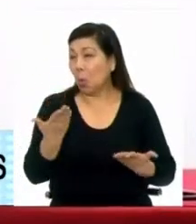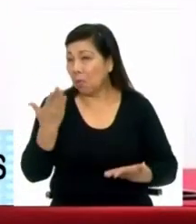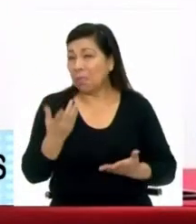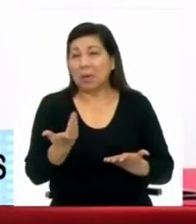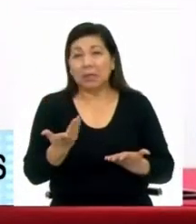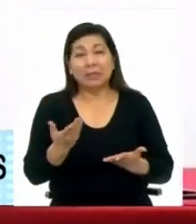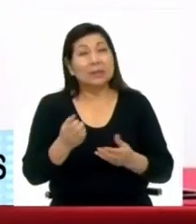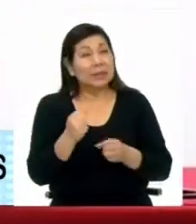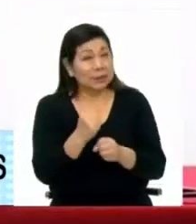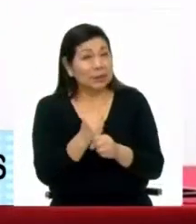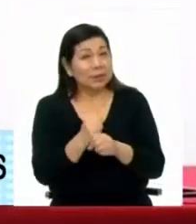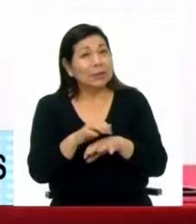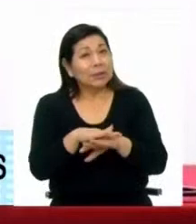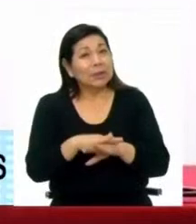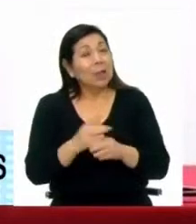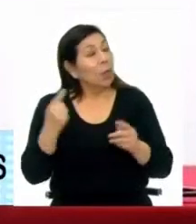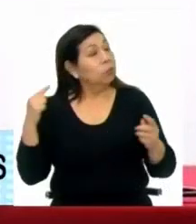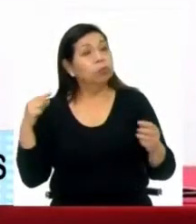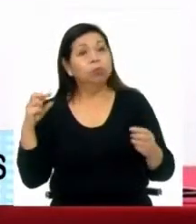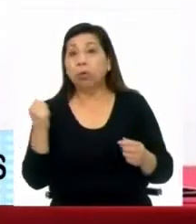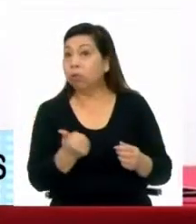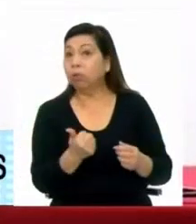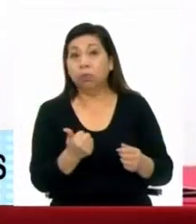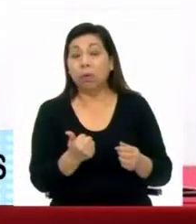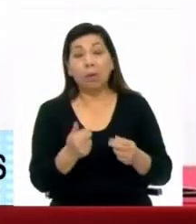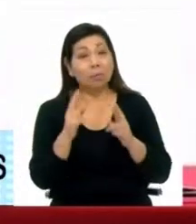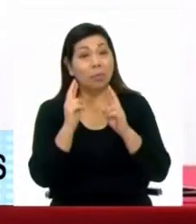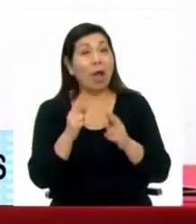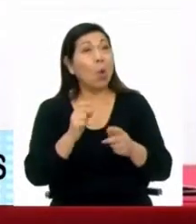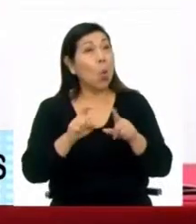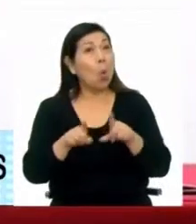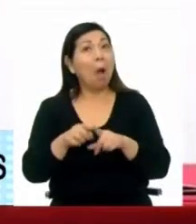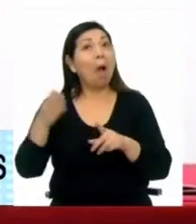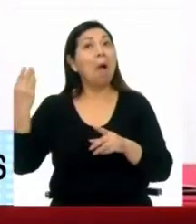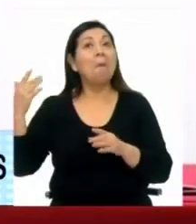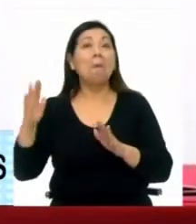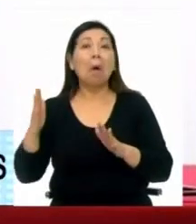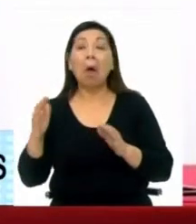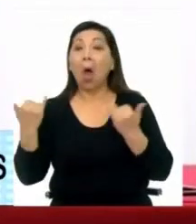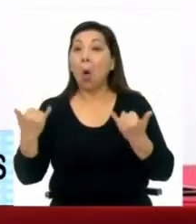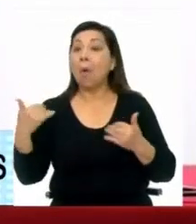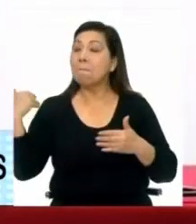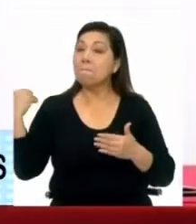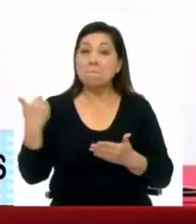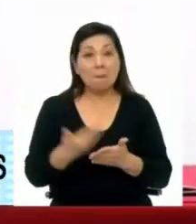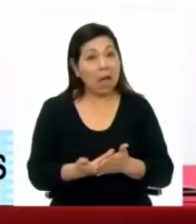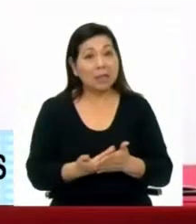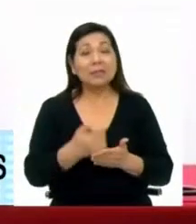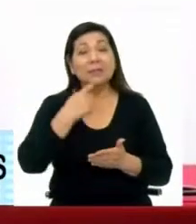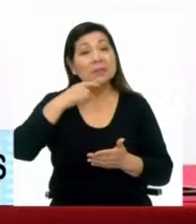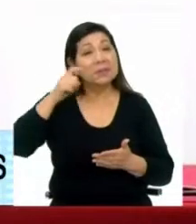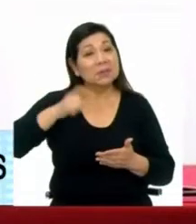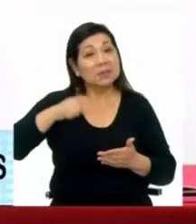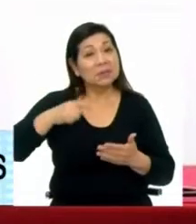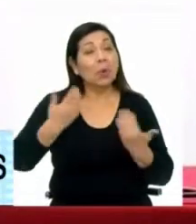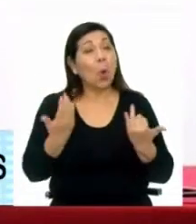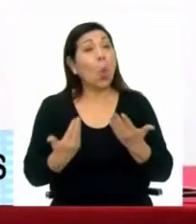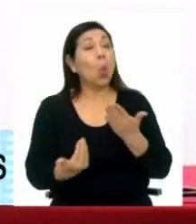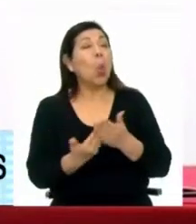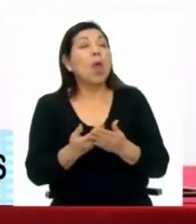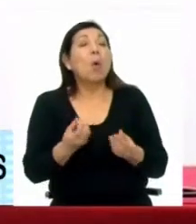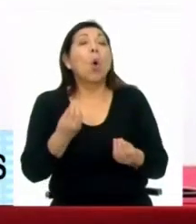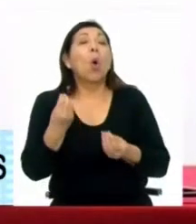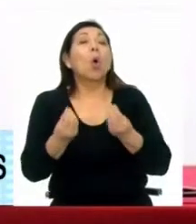una ejecución que bate récords respecto a años anteriores, pero hemos planteado también la necesidad de establecer